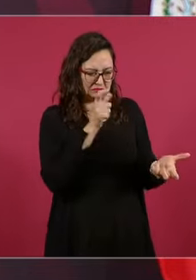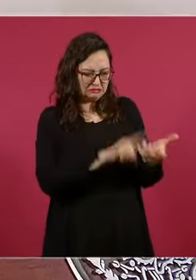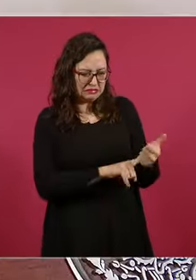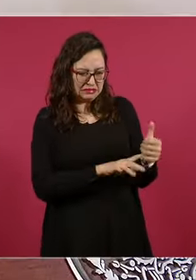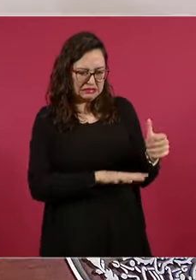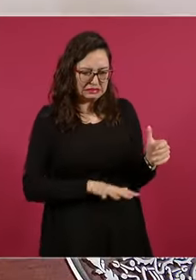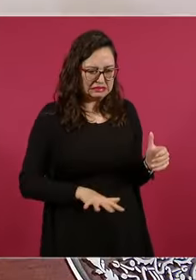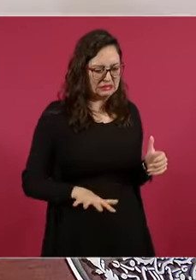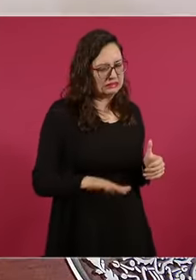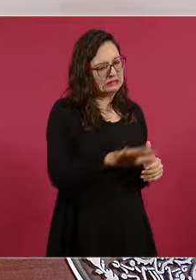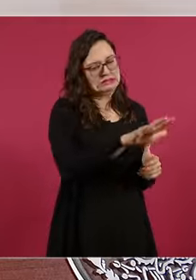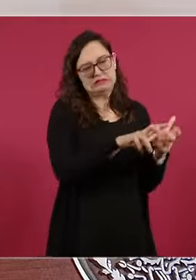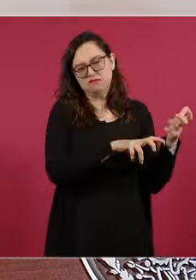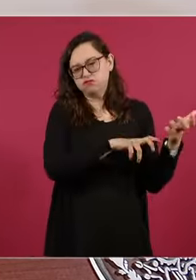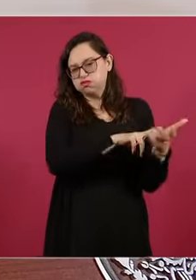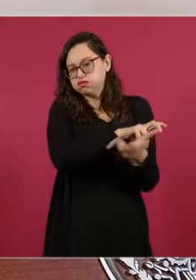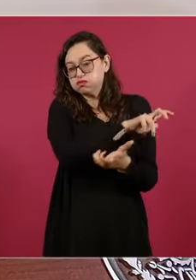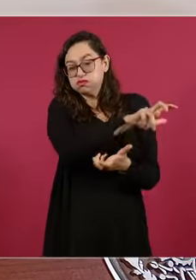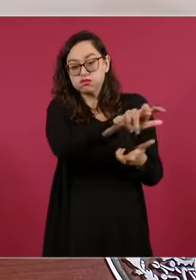donde hay